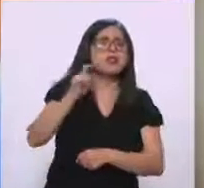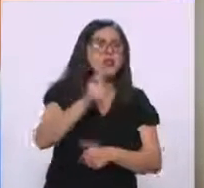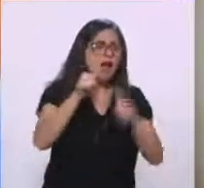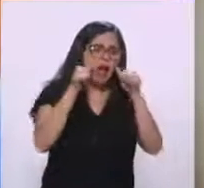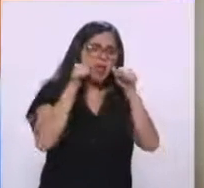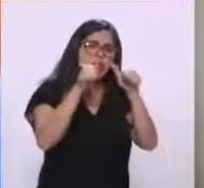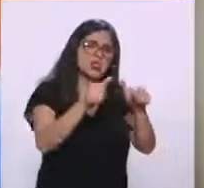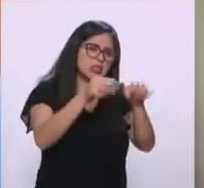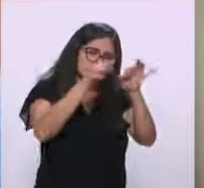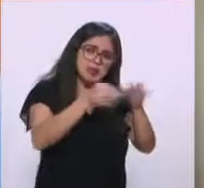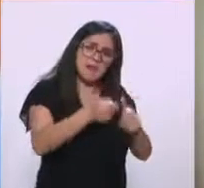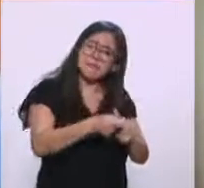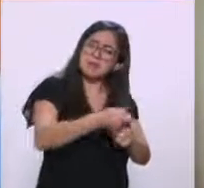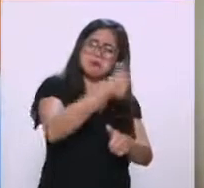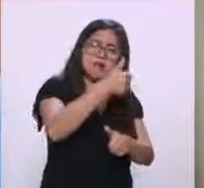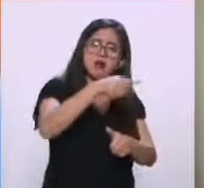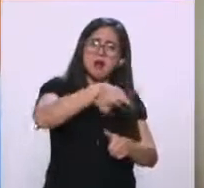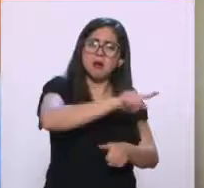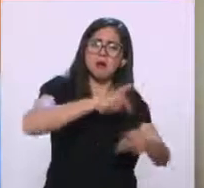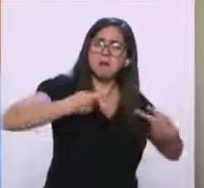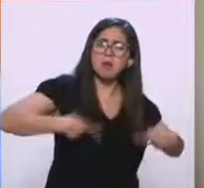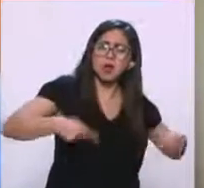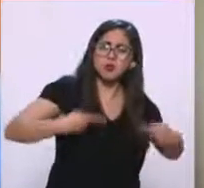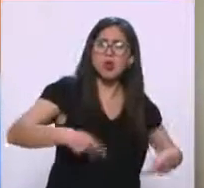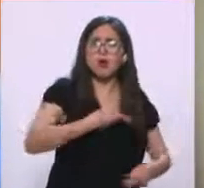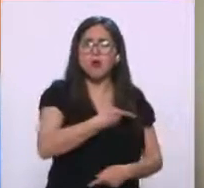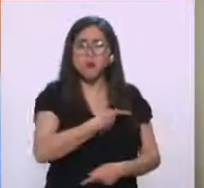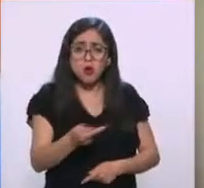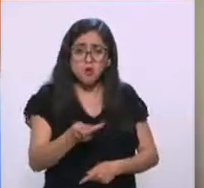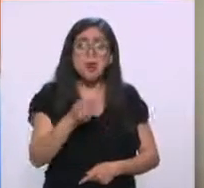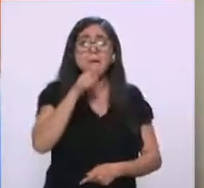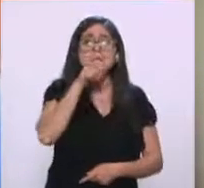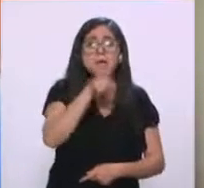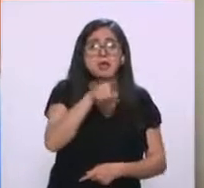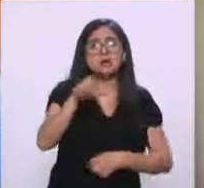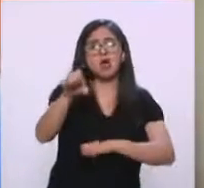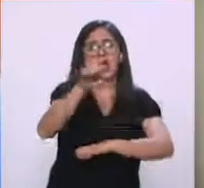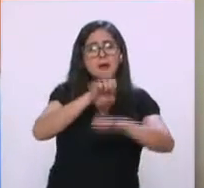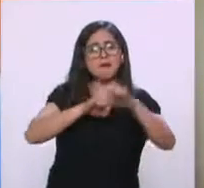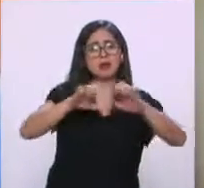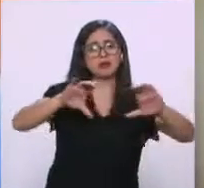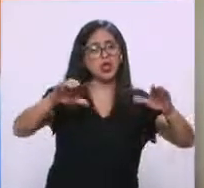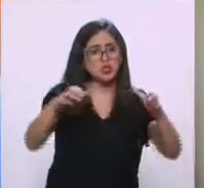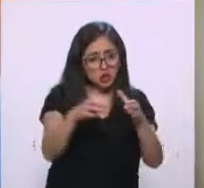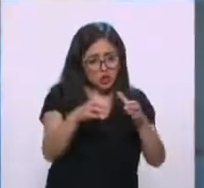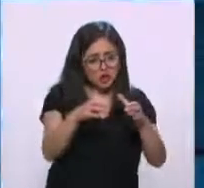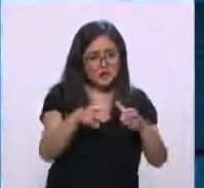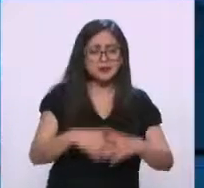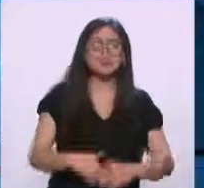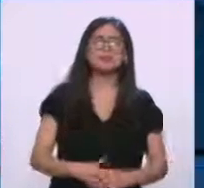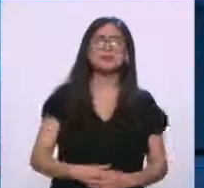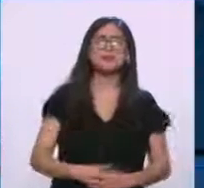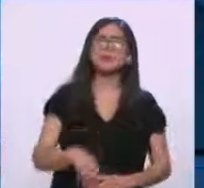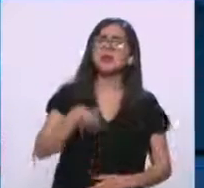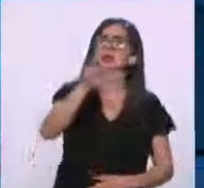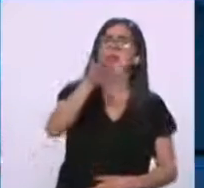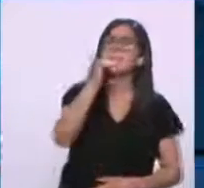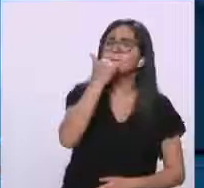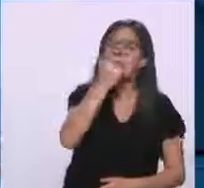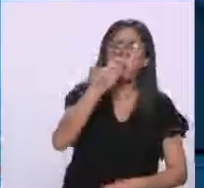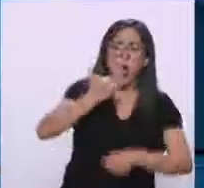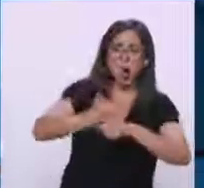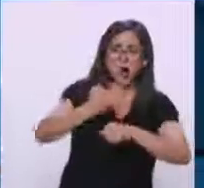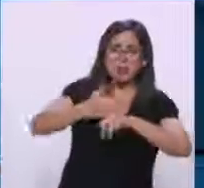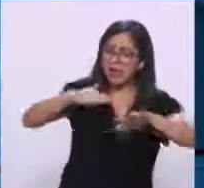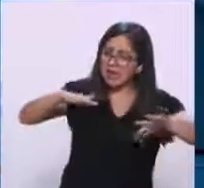y también a las microempresas. ¿Y cómo ayuda esto, Víctor? También, ¿Cómo nos ayuda esto a todos? O sea, este cambio de paradigma, este cambio de